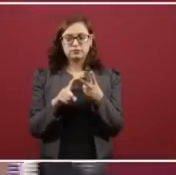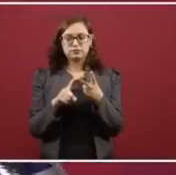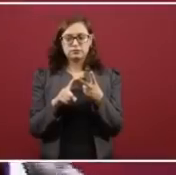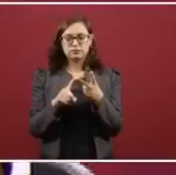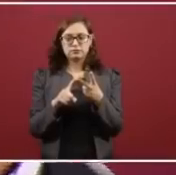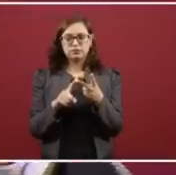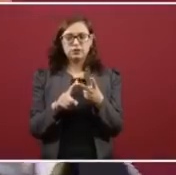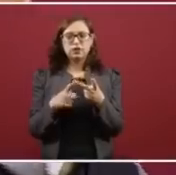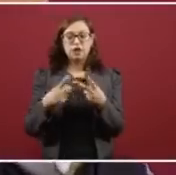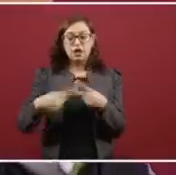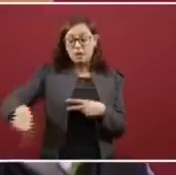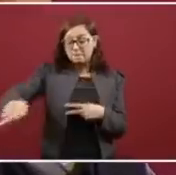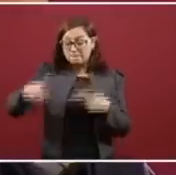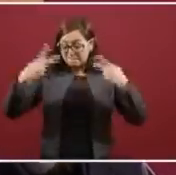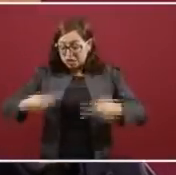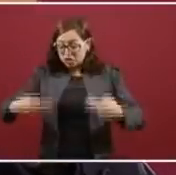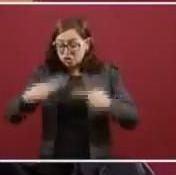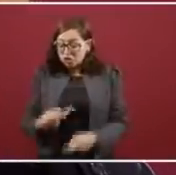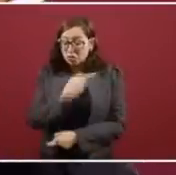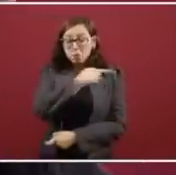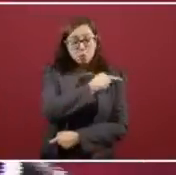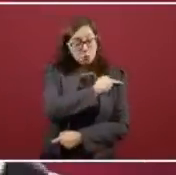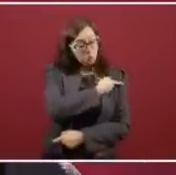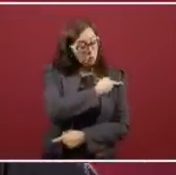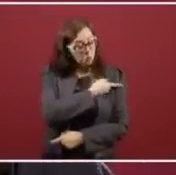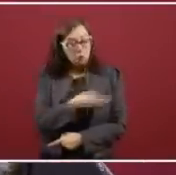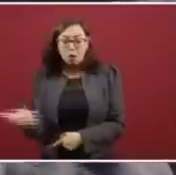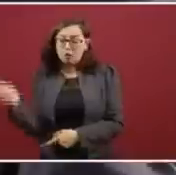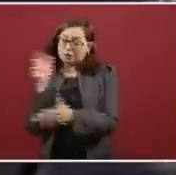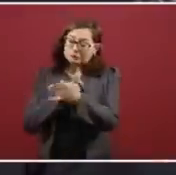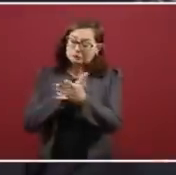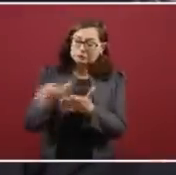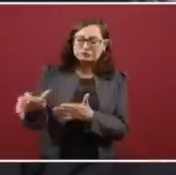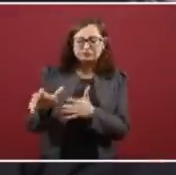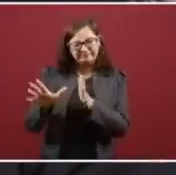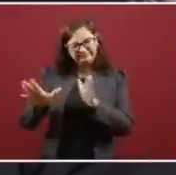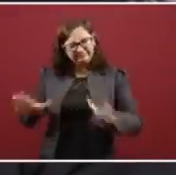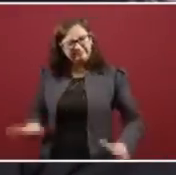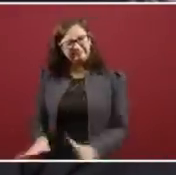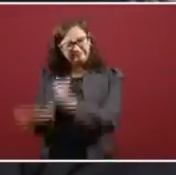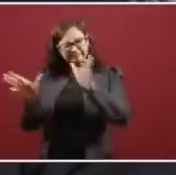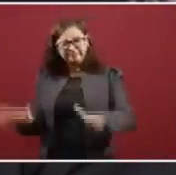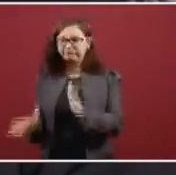saquemos de la pobreza a millones de mexicanos